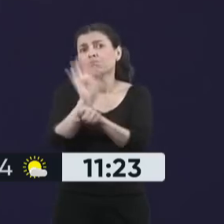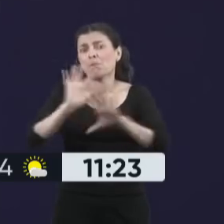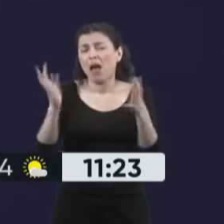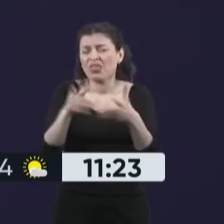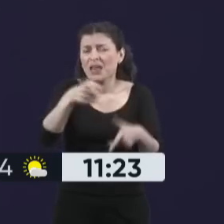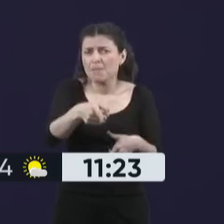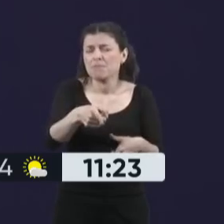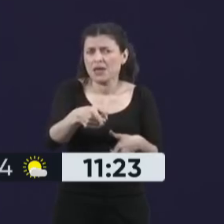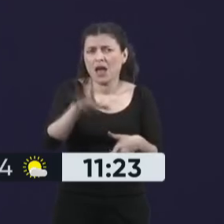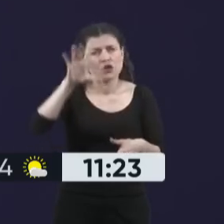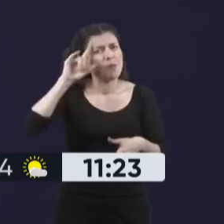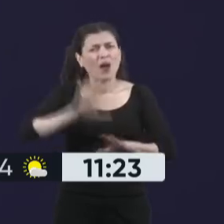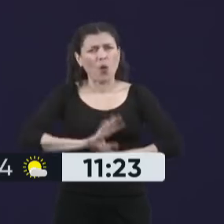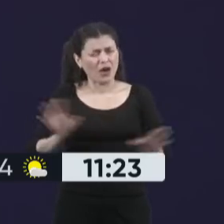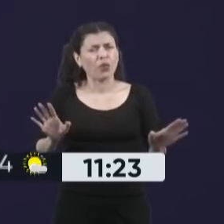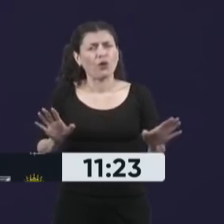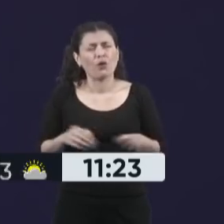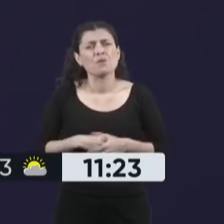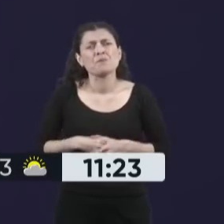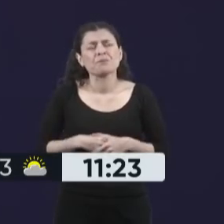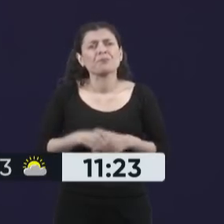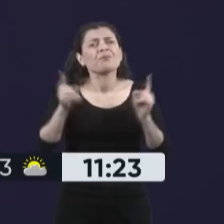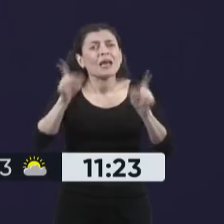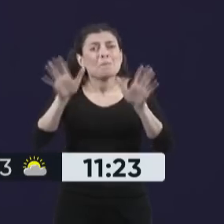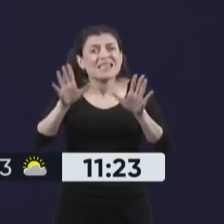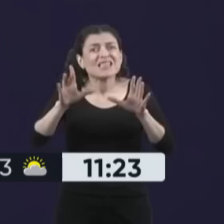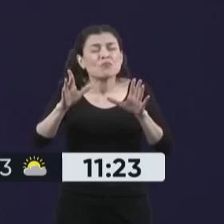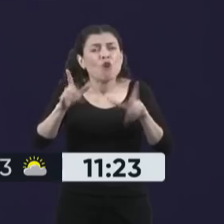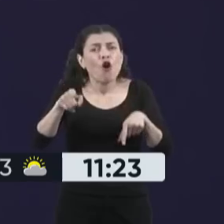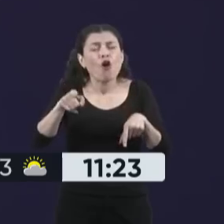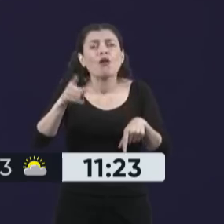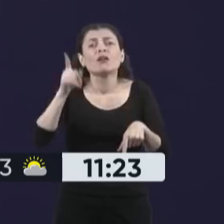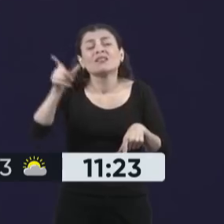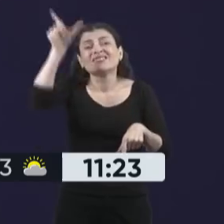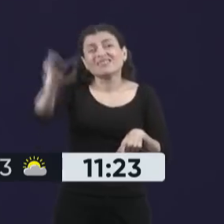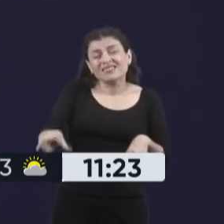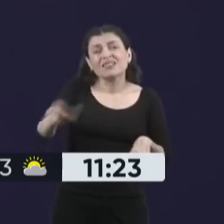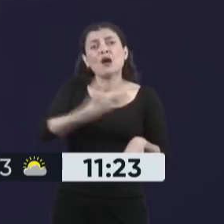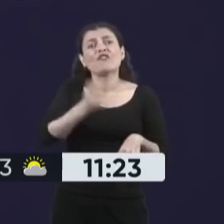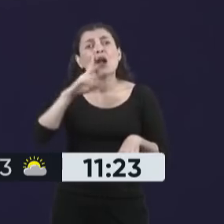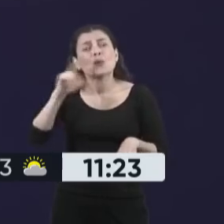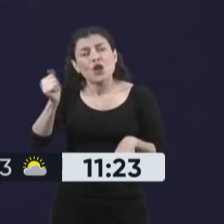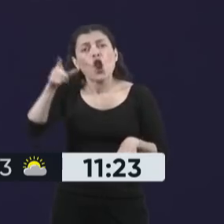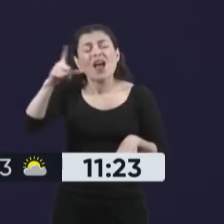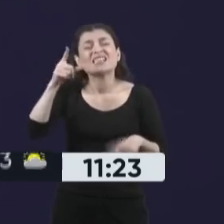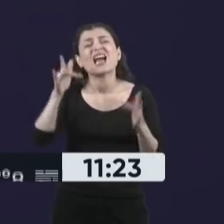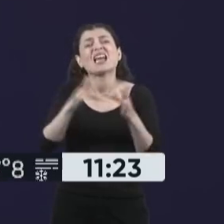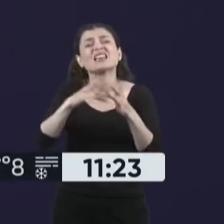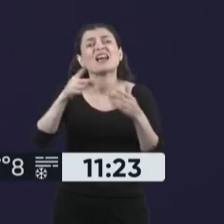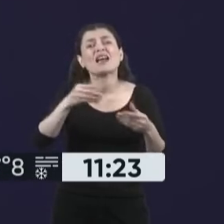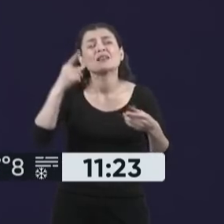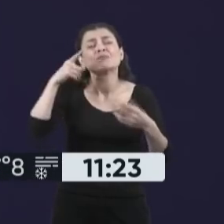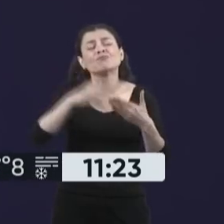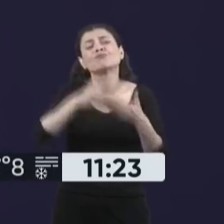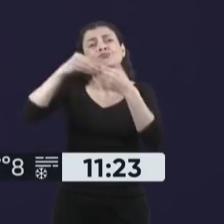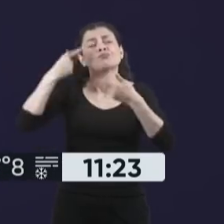y lo cierto es que ese día Fabiola Yáñez subió a sus redes una foto con